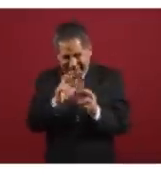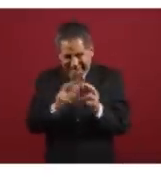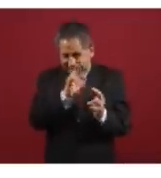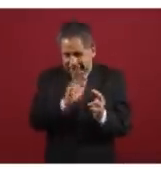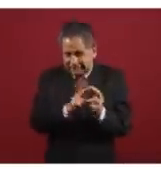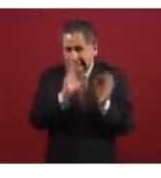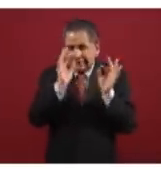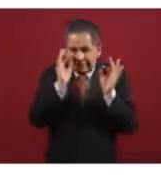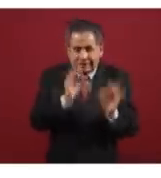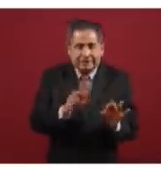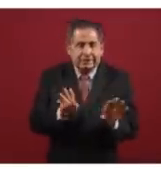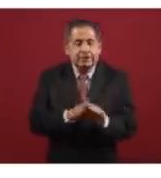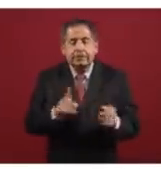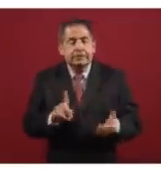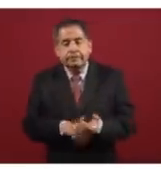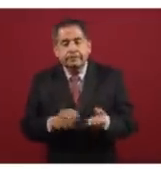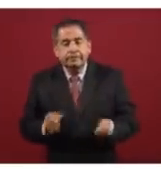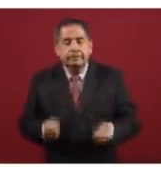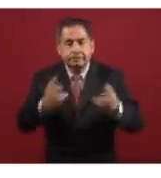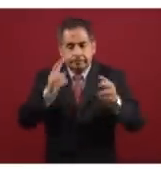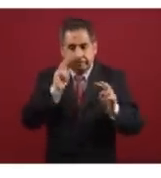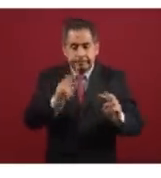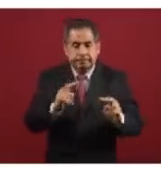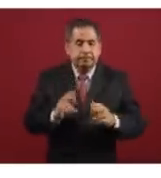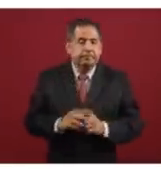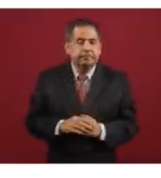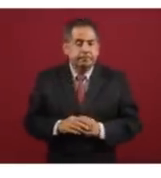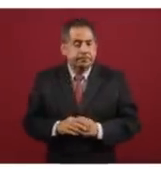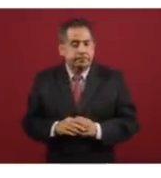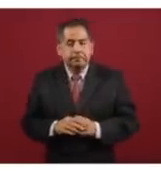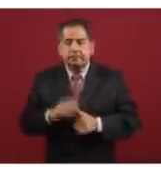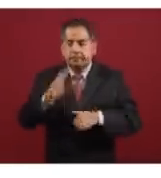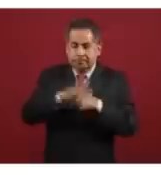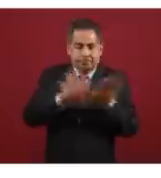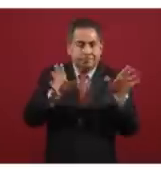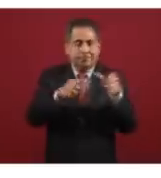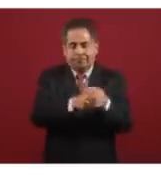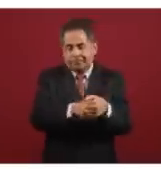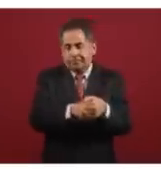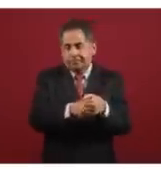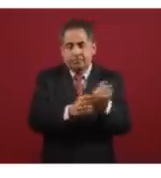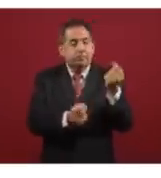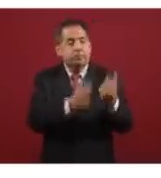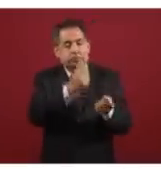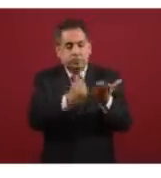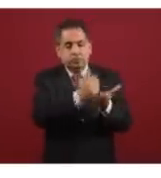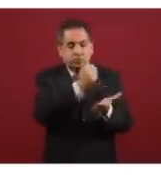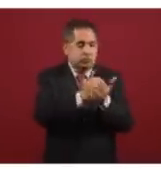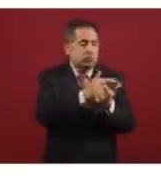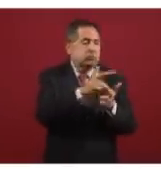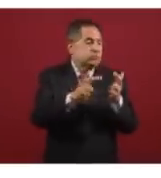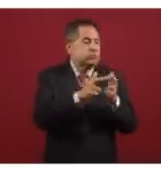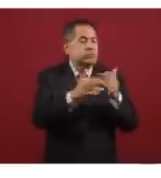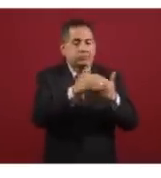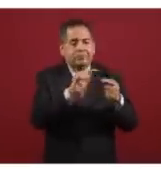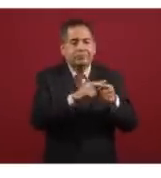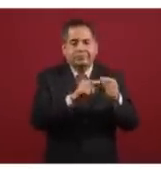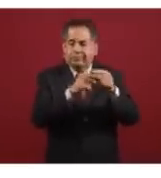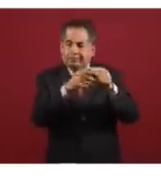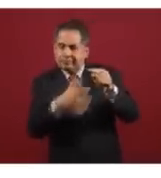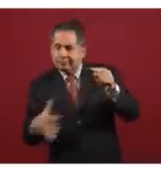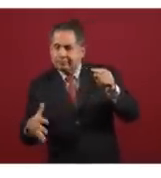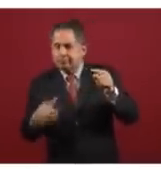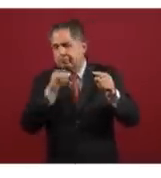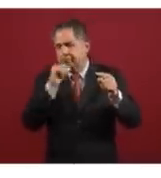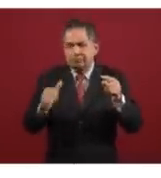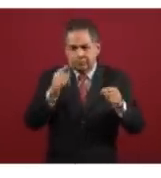parte regional, nuevamente veremos que está concentrado en algunas regiones del país. Este es el mapa